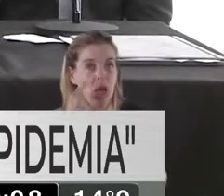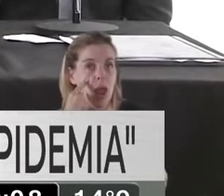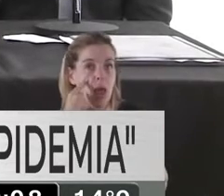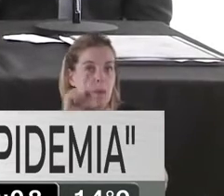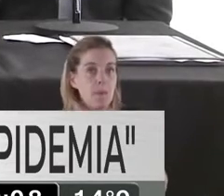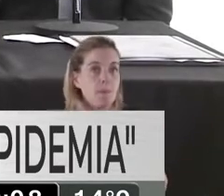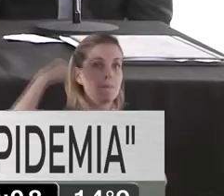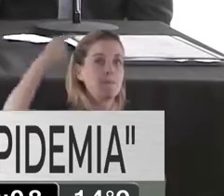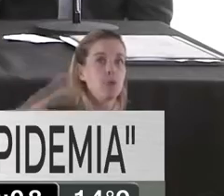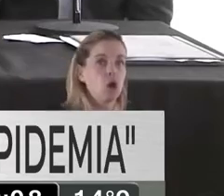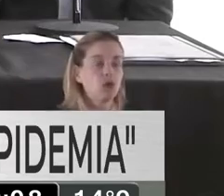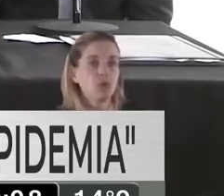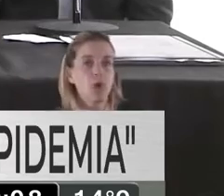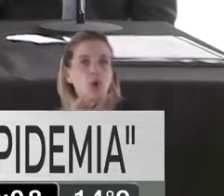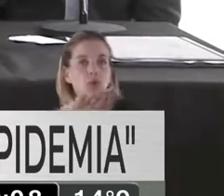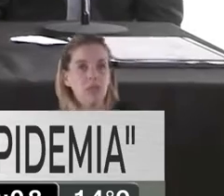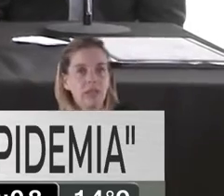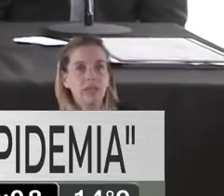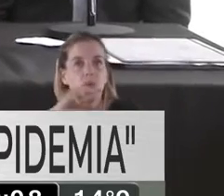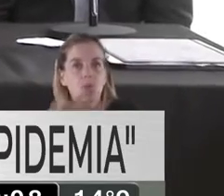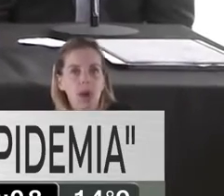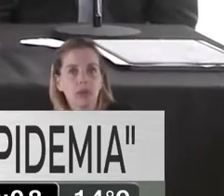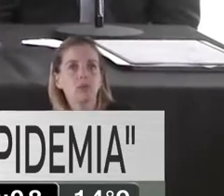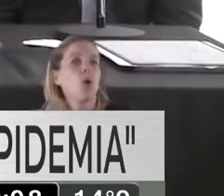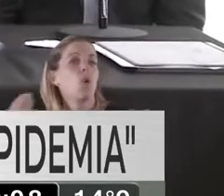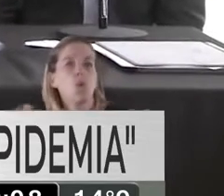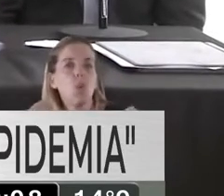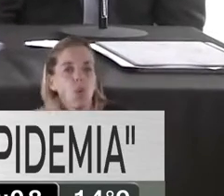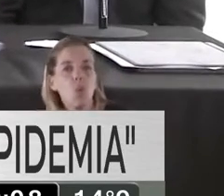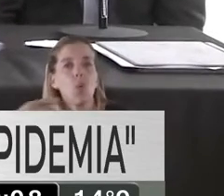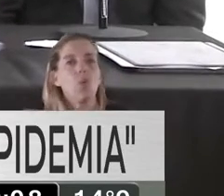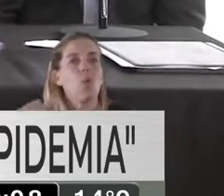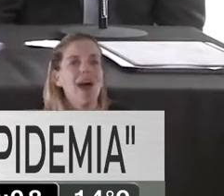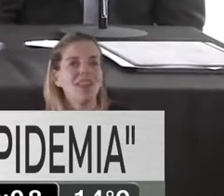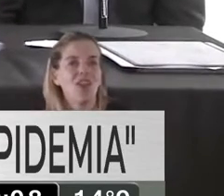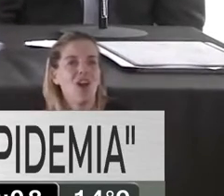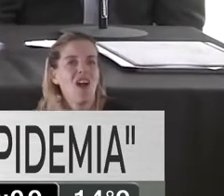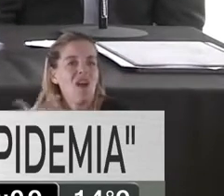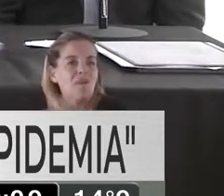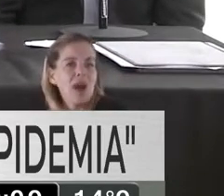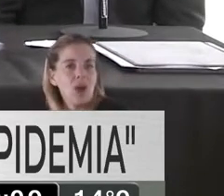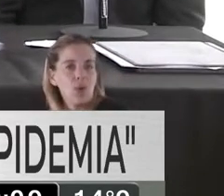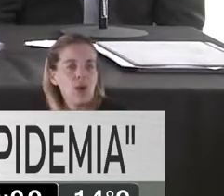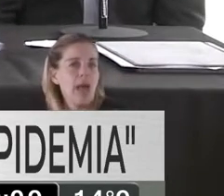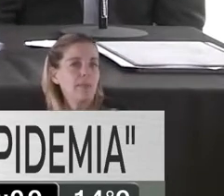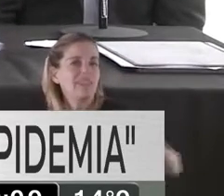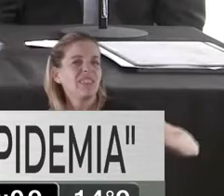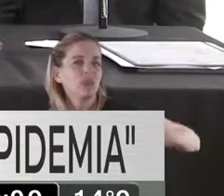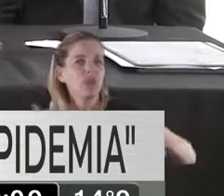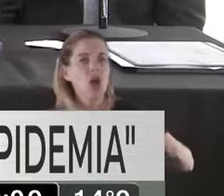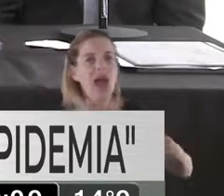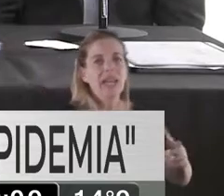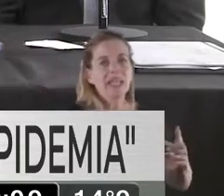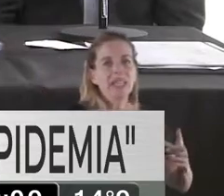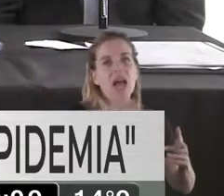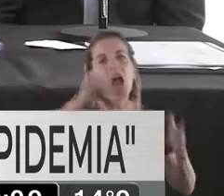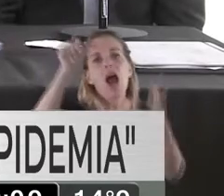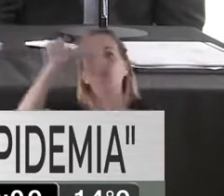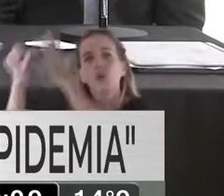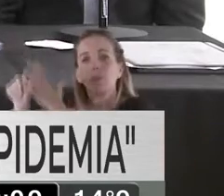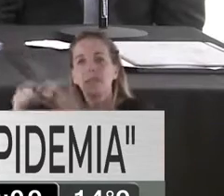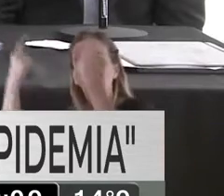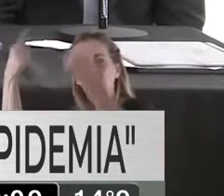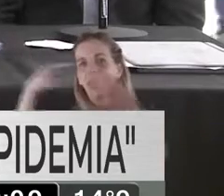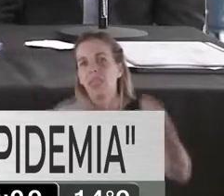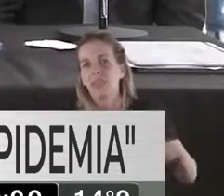el próximo refuerzo, cuándo es el mejor momento para darlo, en función de la situación de Argentina, que es diferente a otros países,